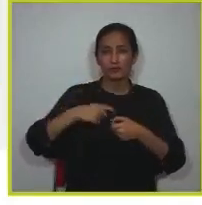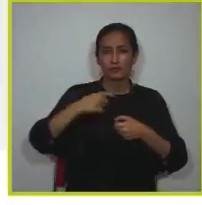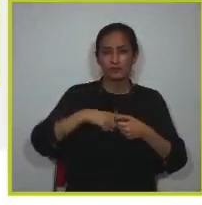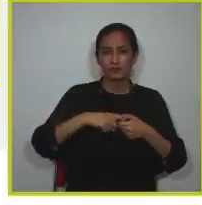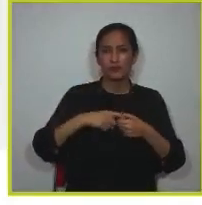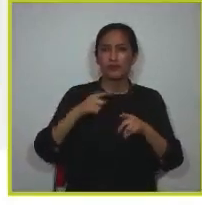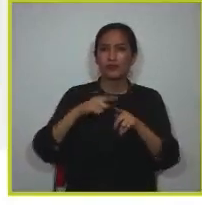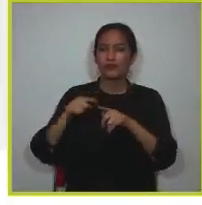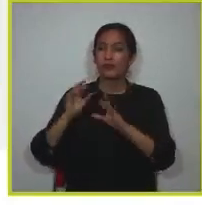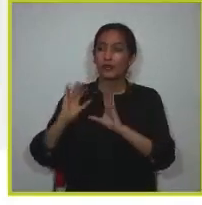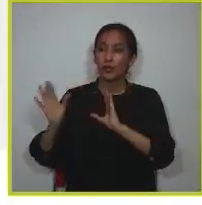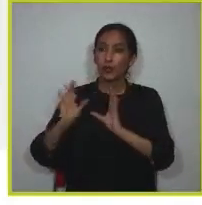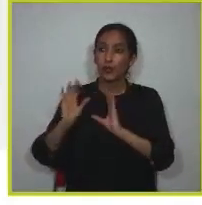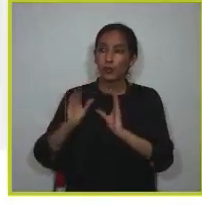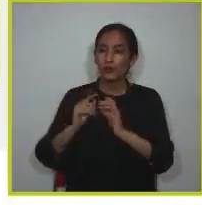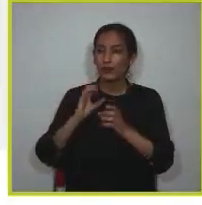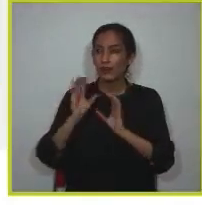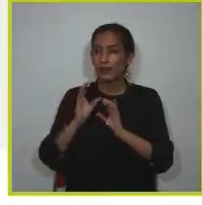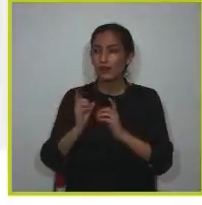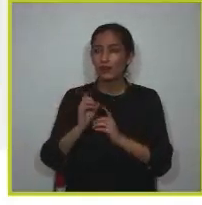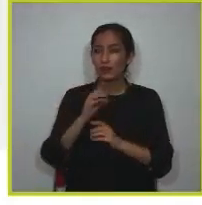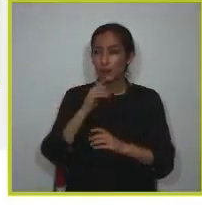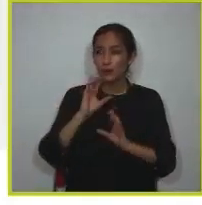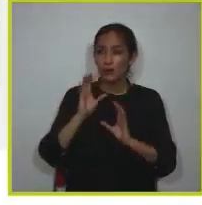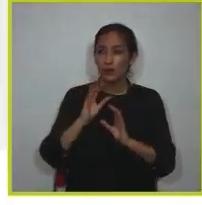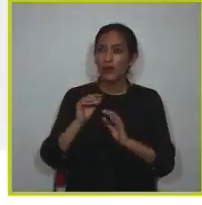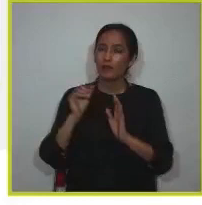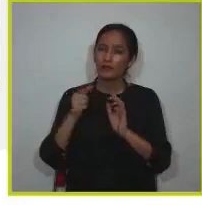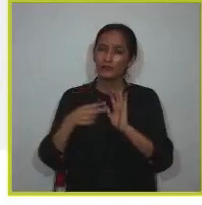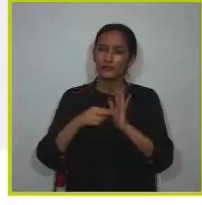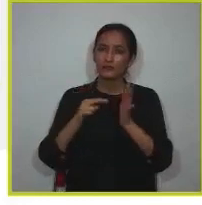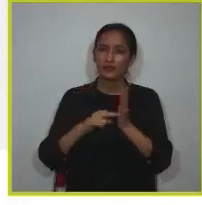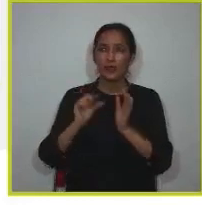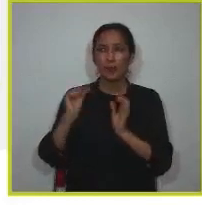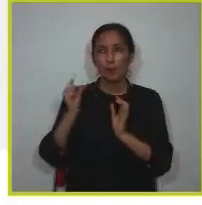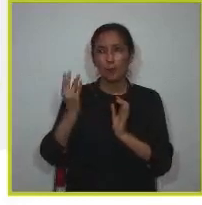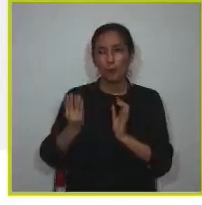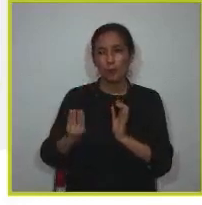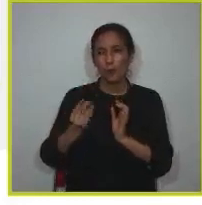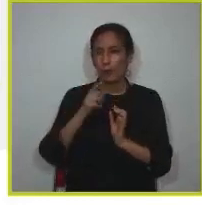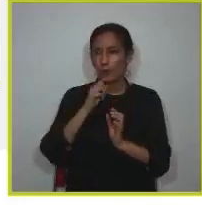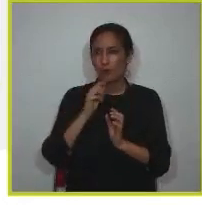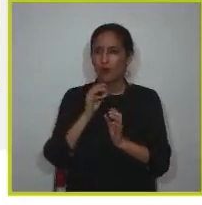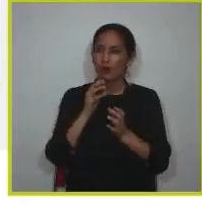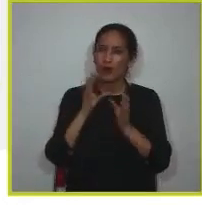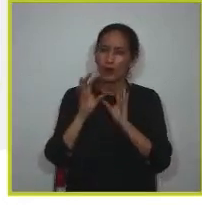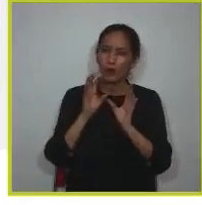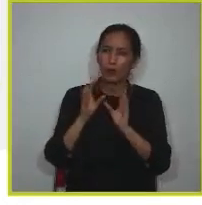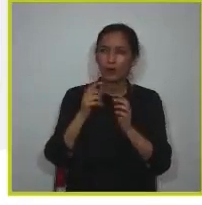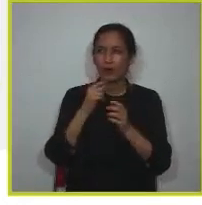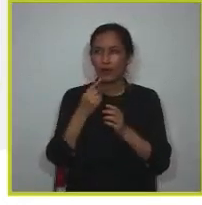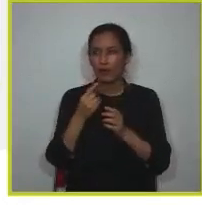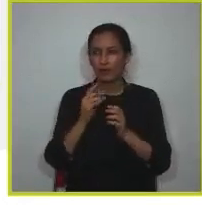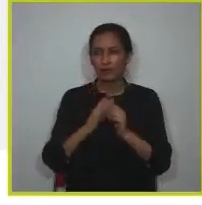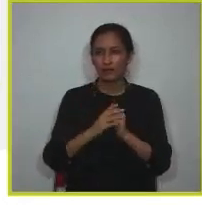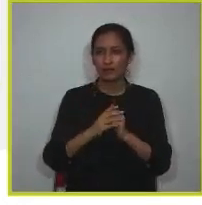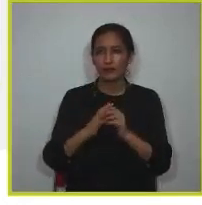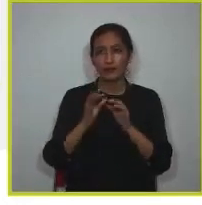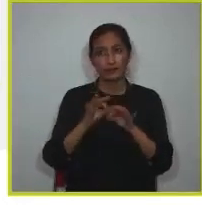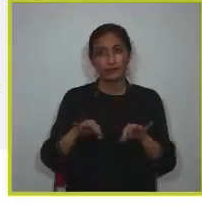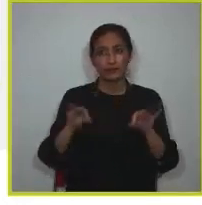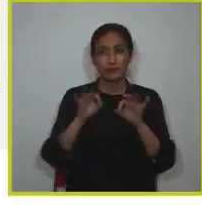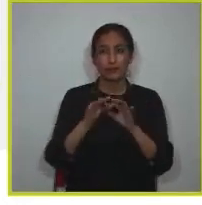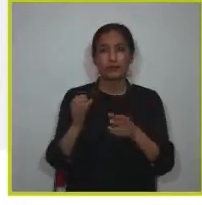en Estos espacios de diálogo donde su voz resulta también y lo es importante